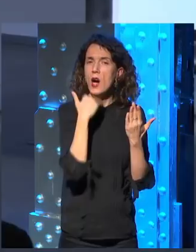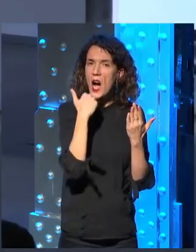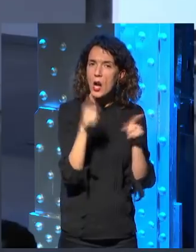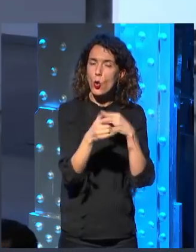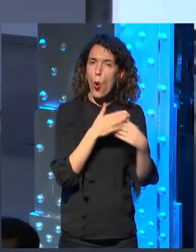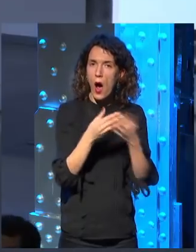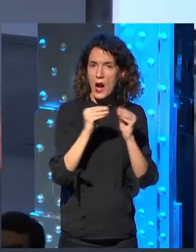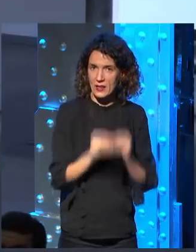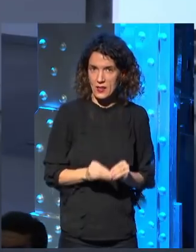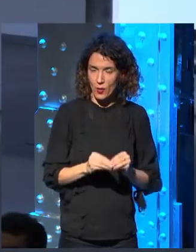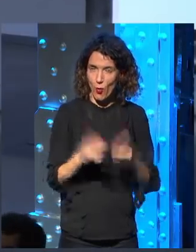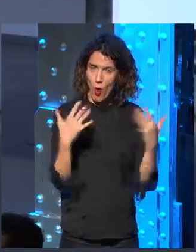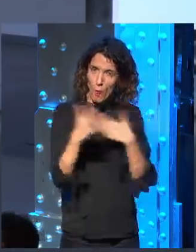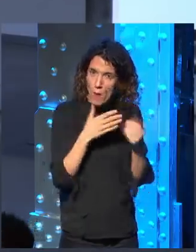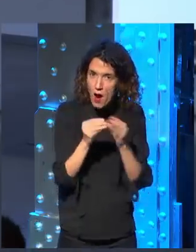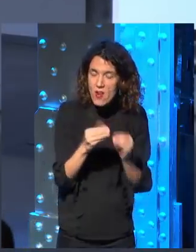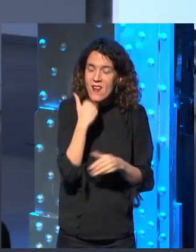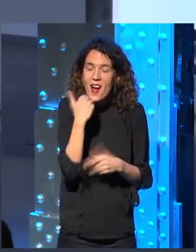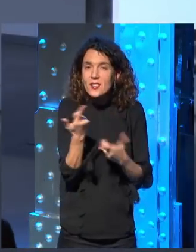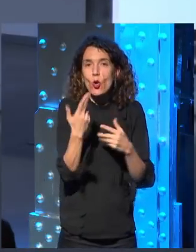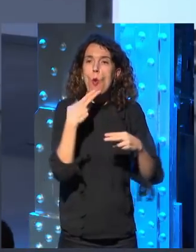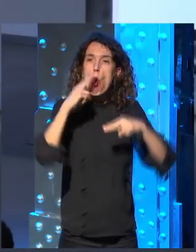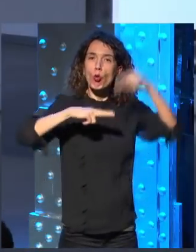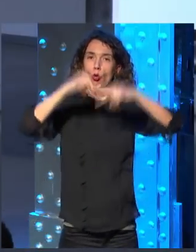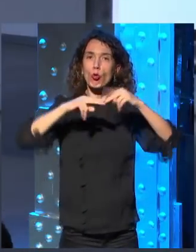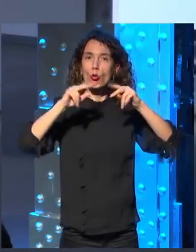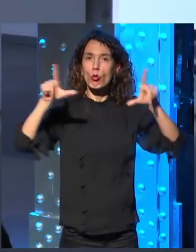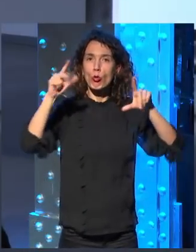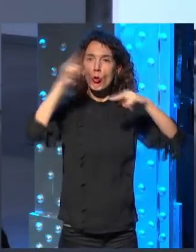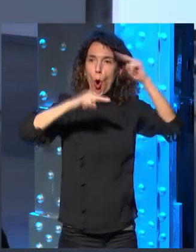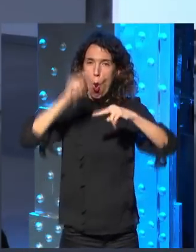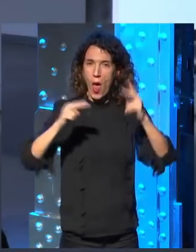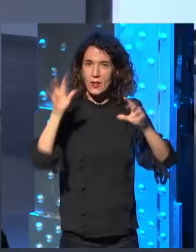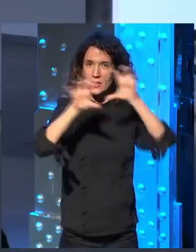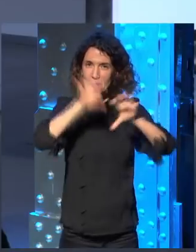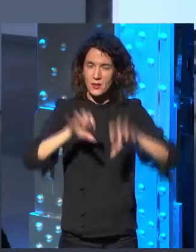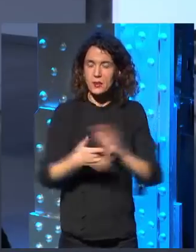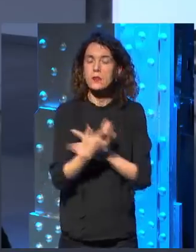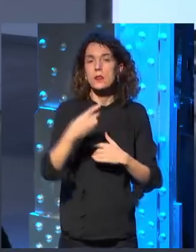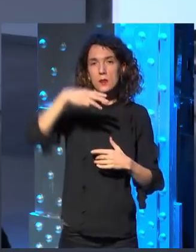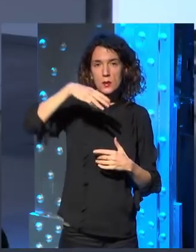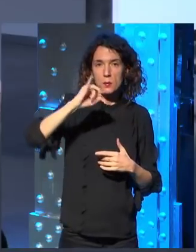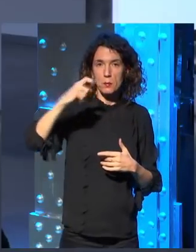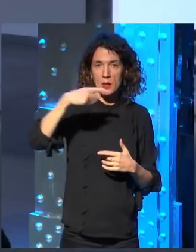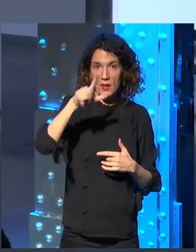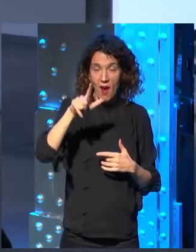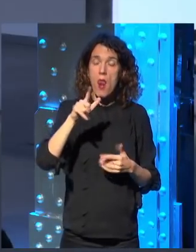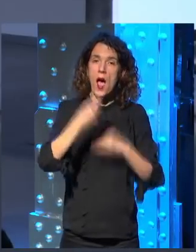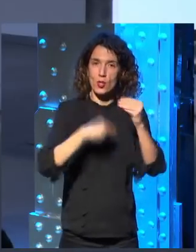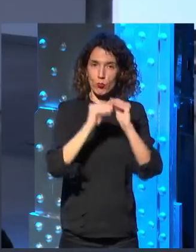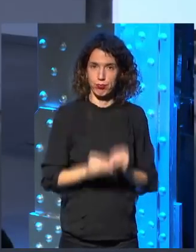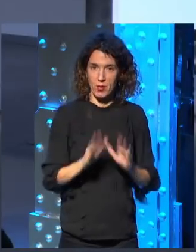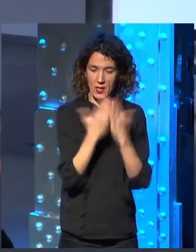muy artesanal, hecho con las manos, casi de collage, que es Miguel Sánchez Lindo, que ha colaborado en la confección del